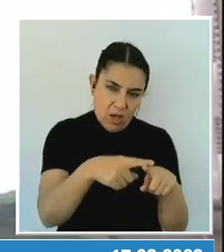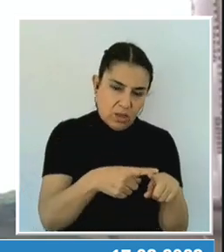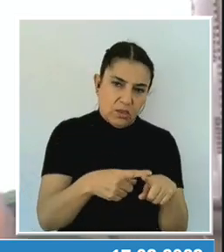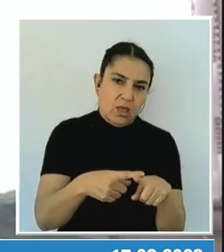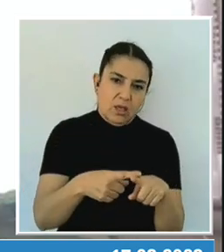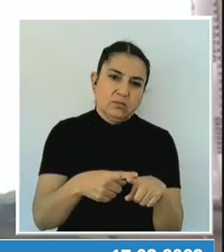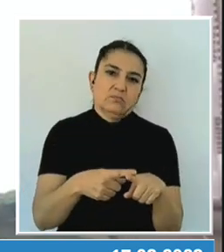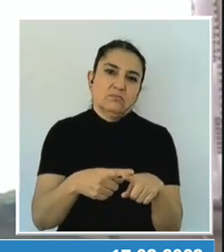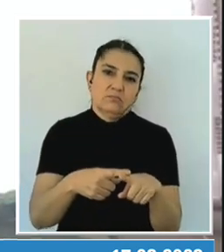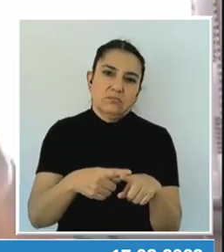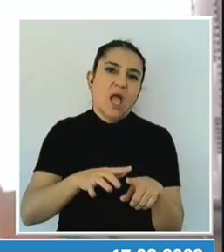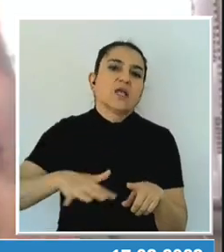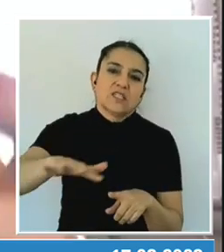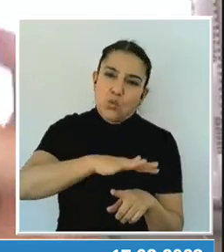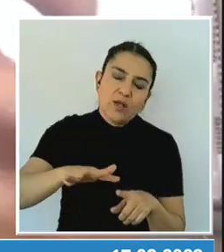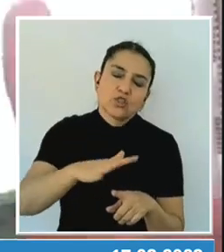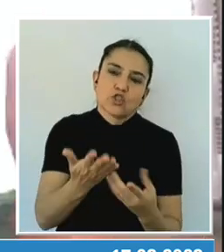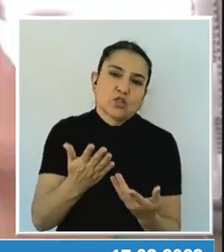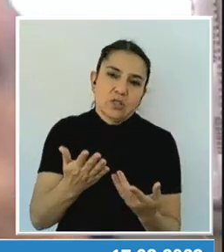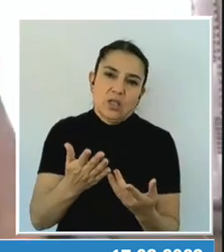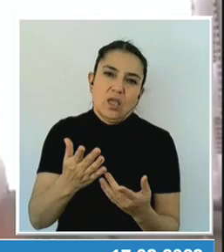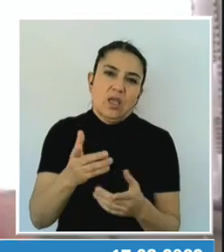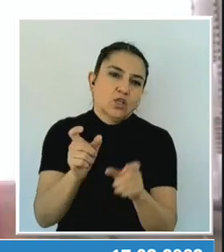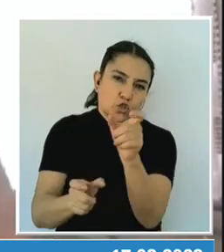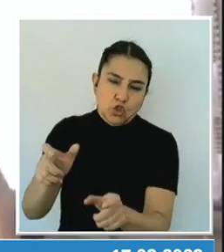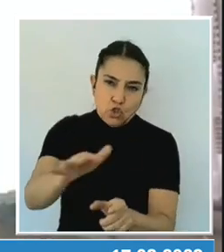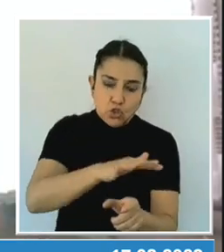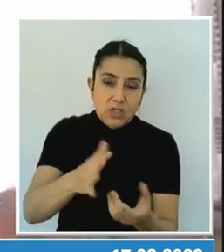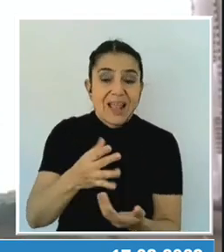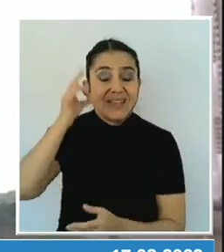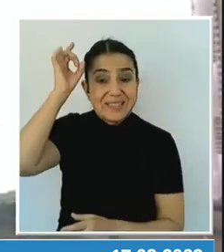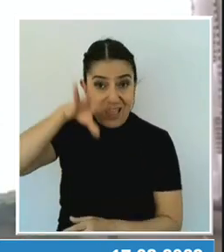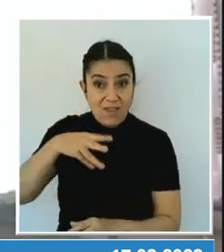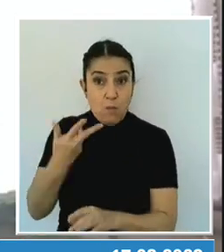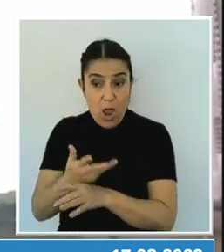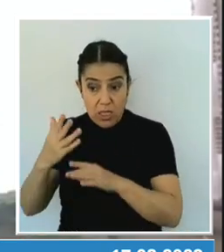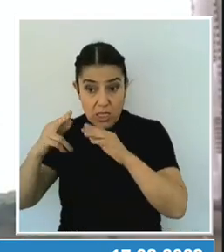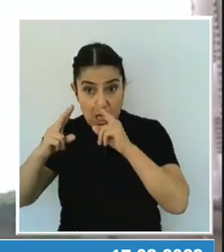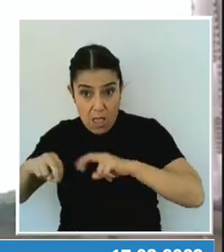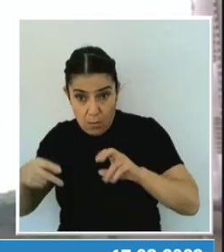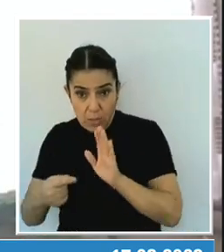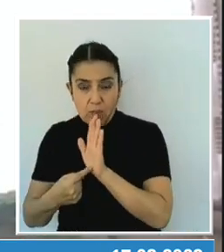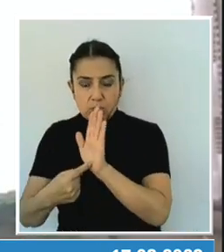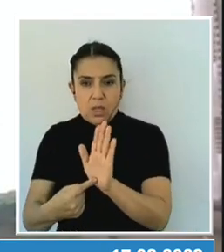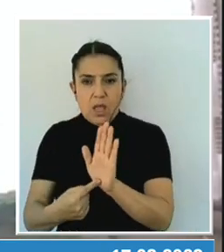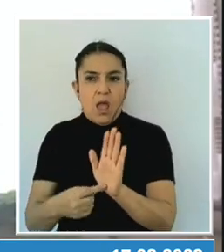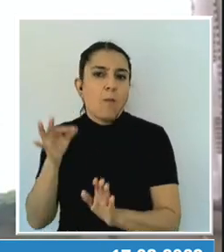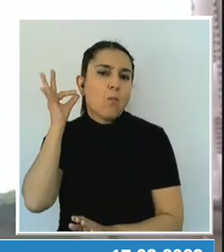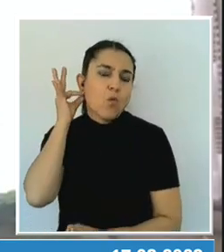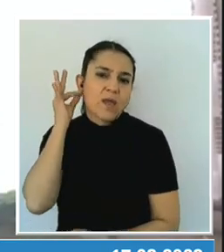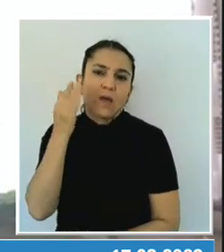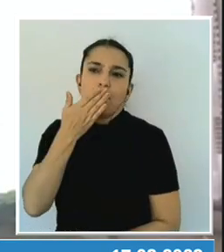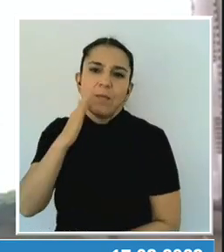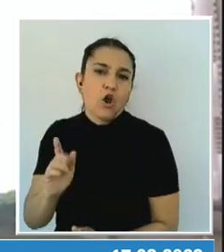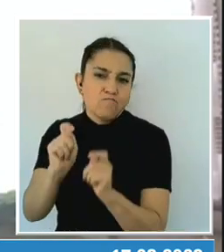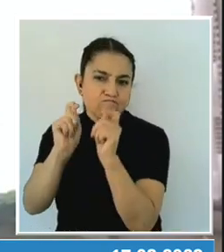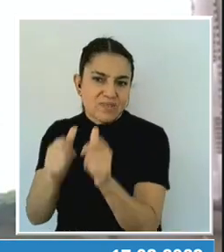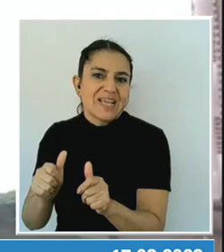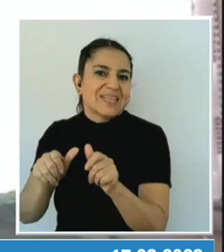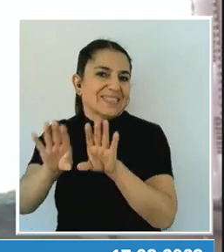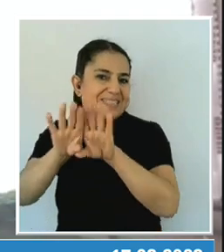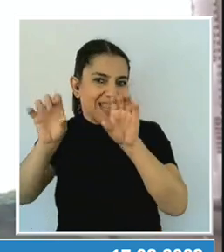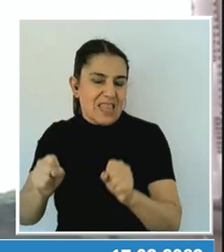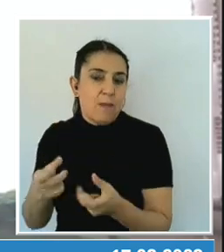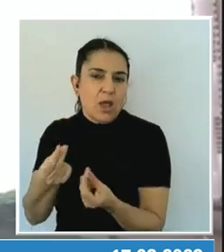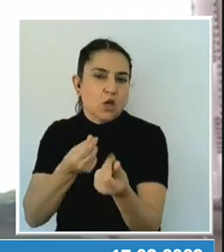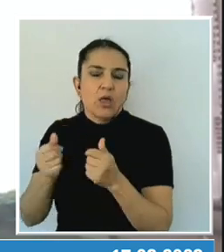Porque sabemos, porque tenemos estudios además, que nos muestran que mejoran la eficiencia del sistema económico. Entonces la pregunta es